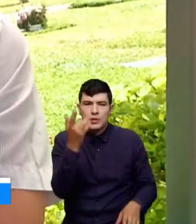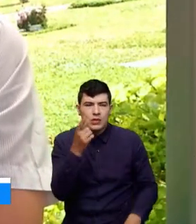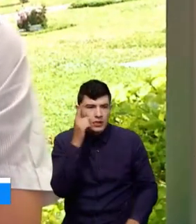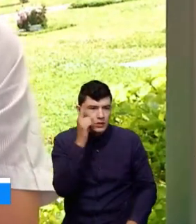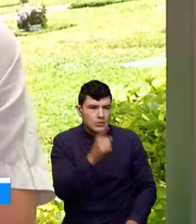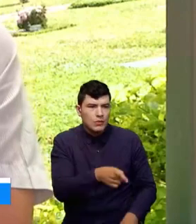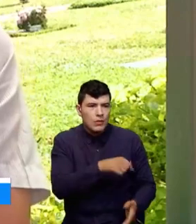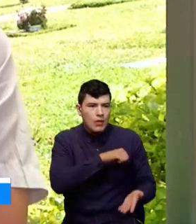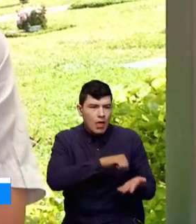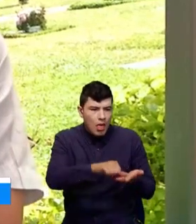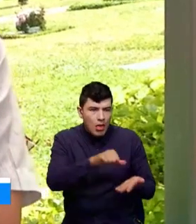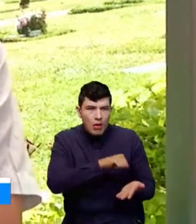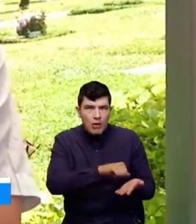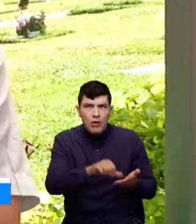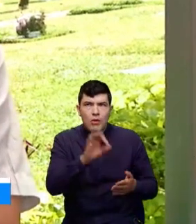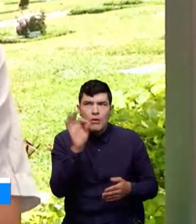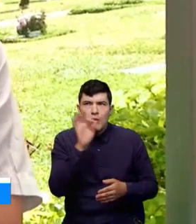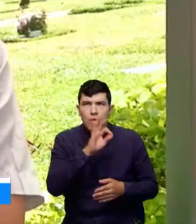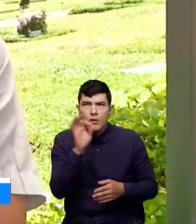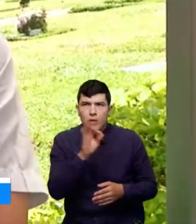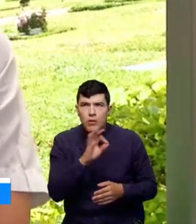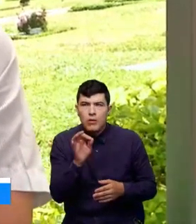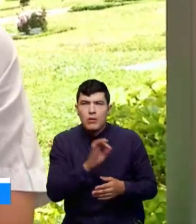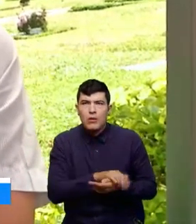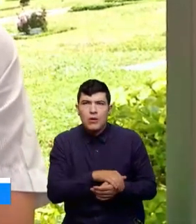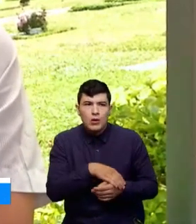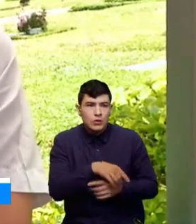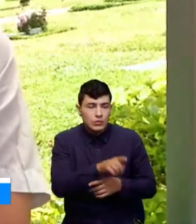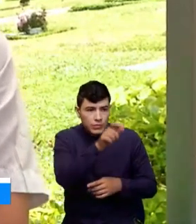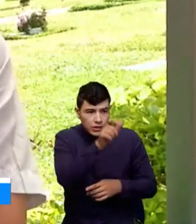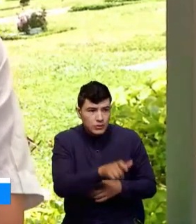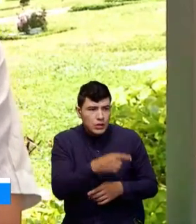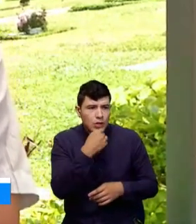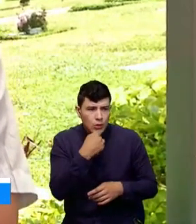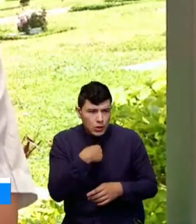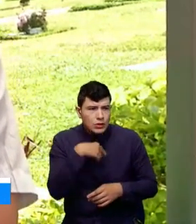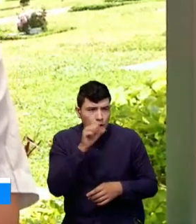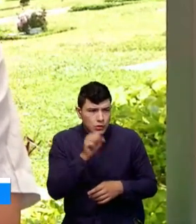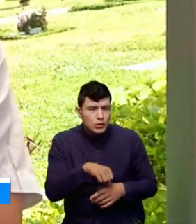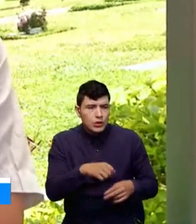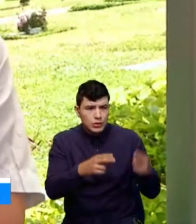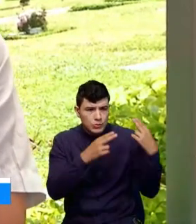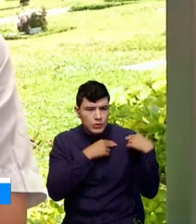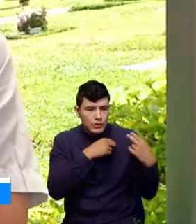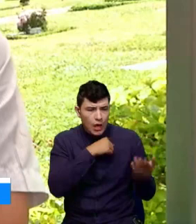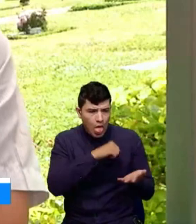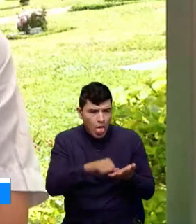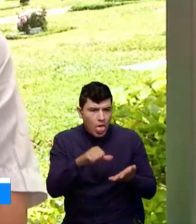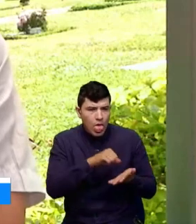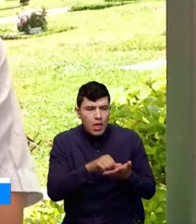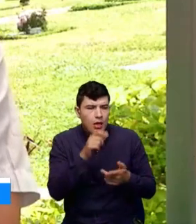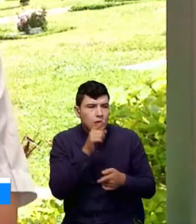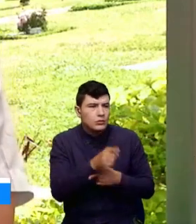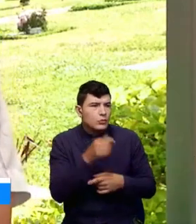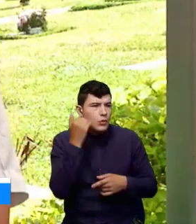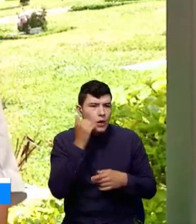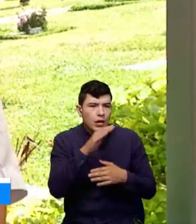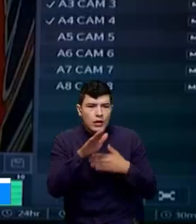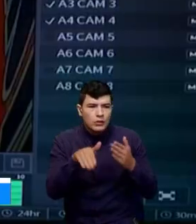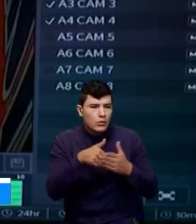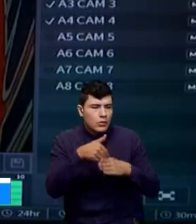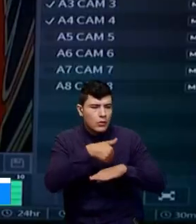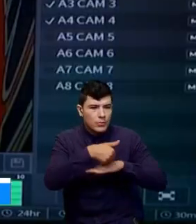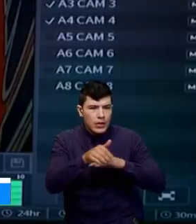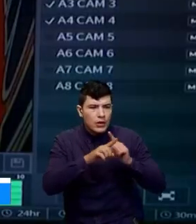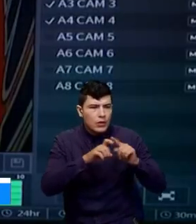por gastos él nos dijo a nosotros que lleva se hace responsable por gastos de ella lo que la gran período y que